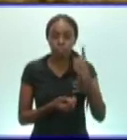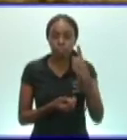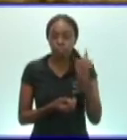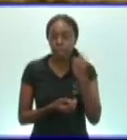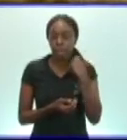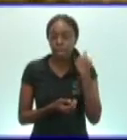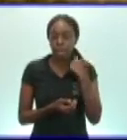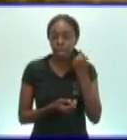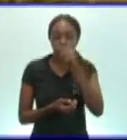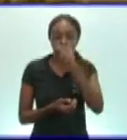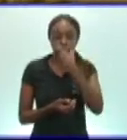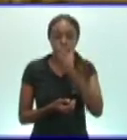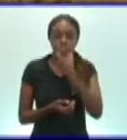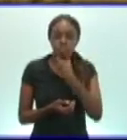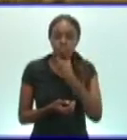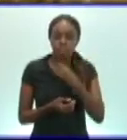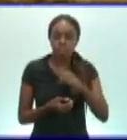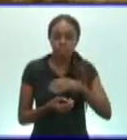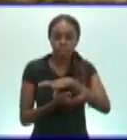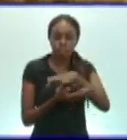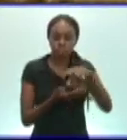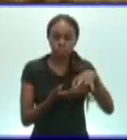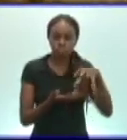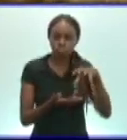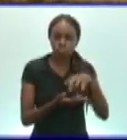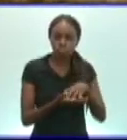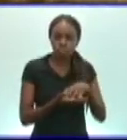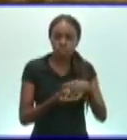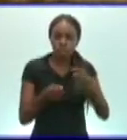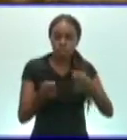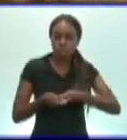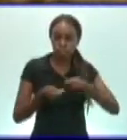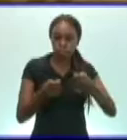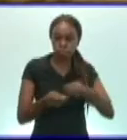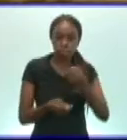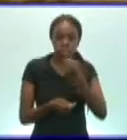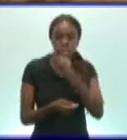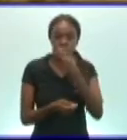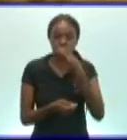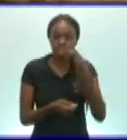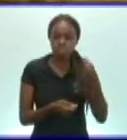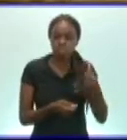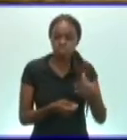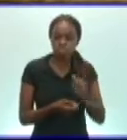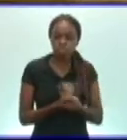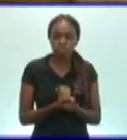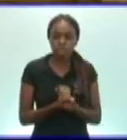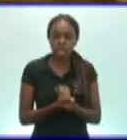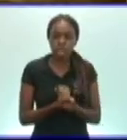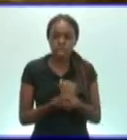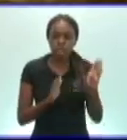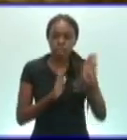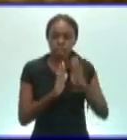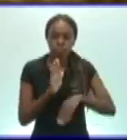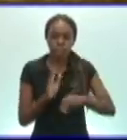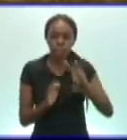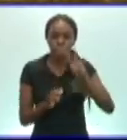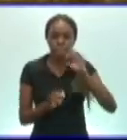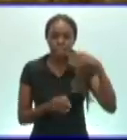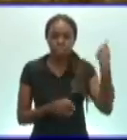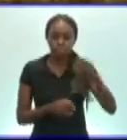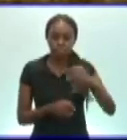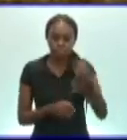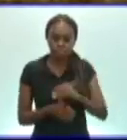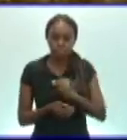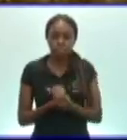Manuel, el área de los cañaverales alcanza las 10 caballerías y la dotación desciende a 20 esclavos.